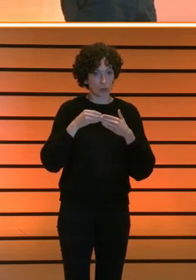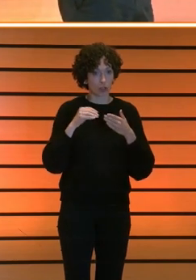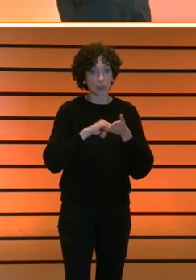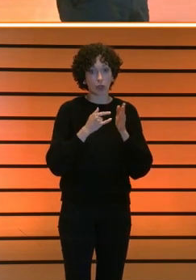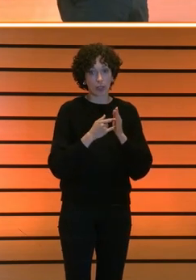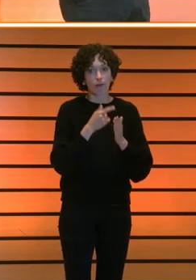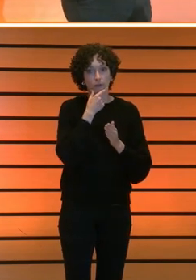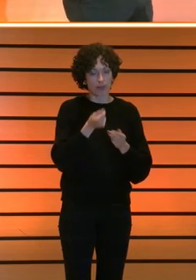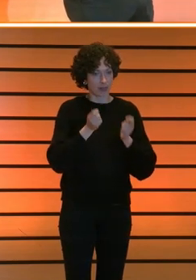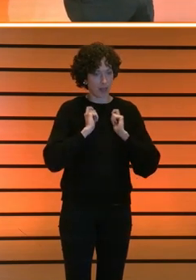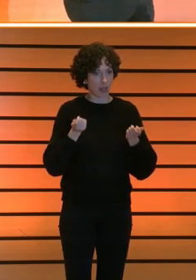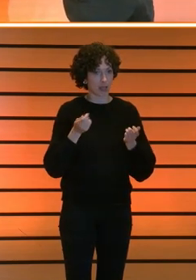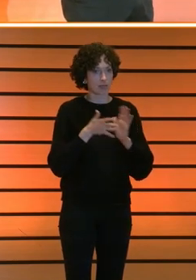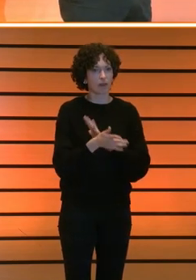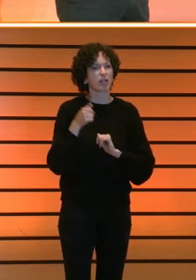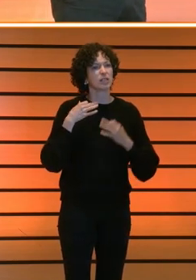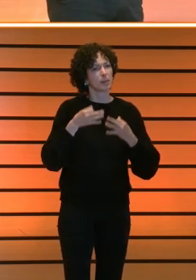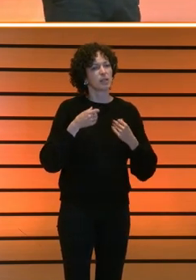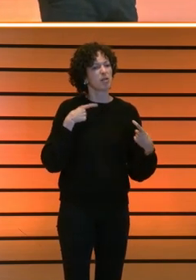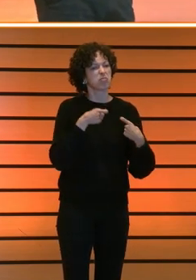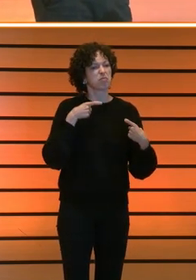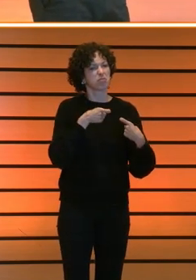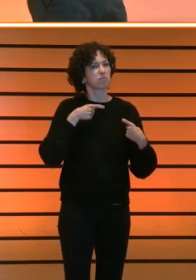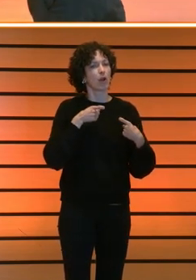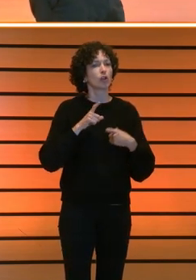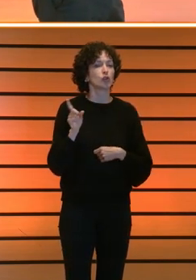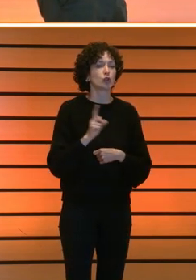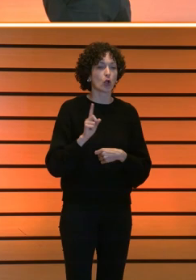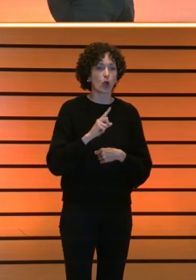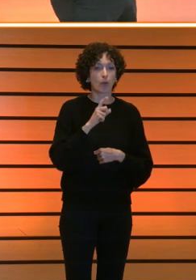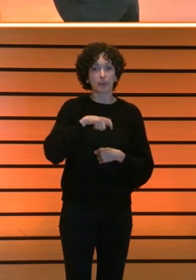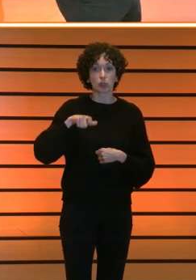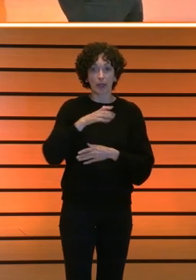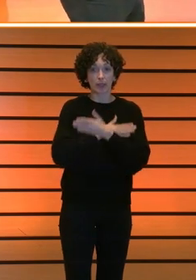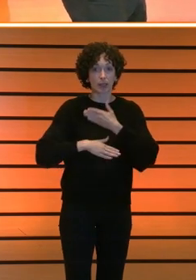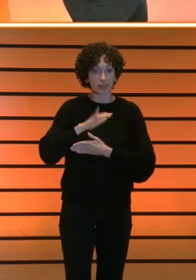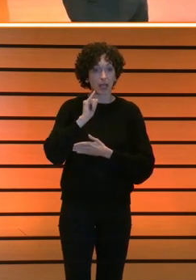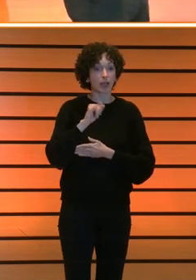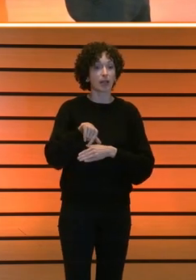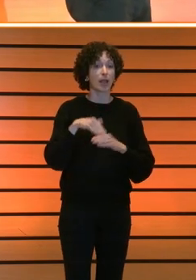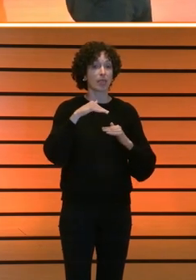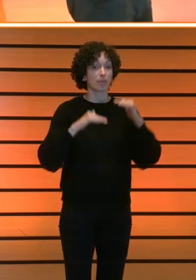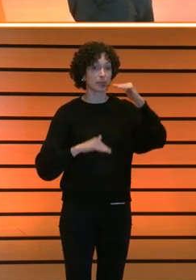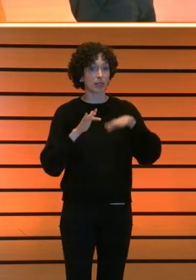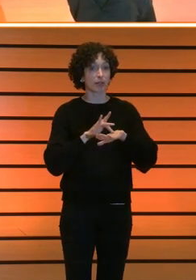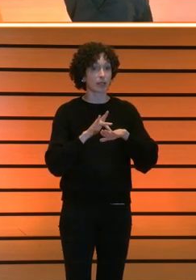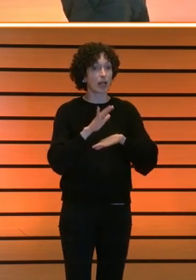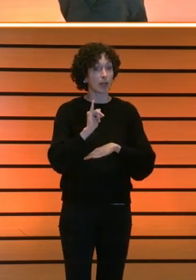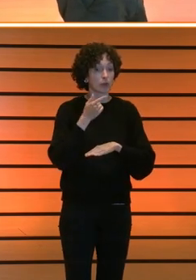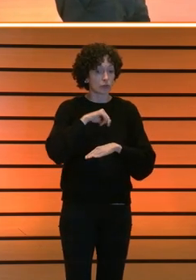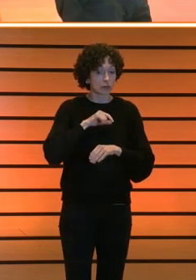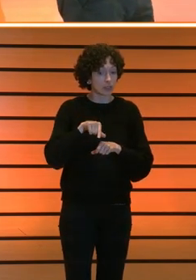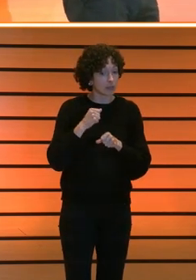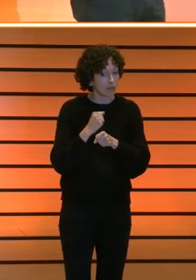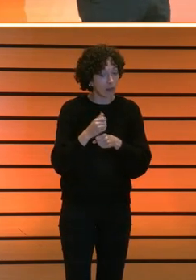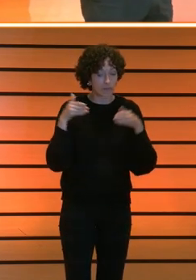no puede ser un enemigo decir las personas con discapacidad tienen una brecha digital pero ese es un trabajo que tenemos que